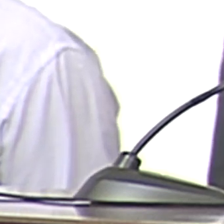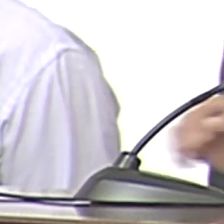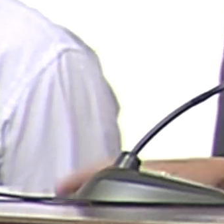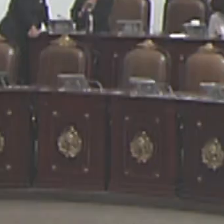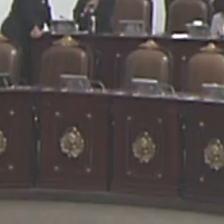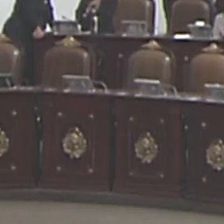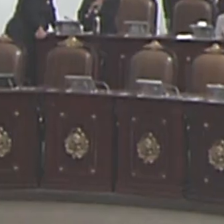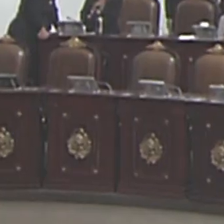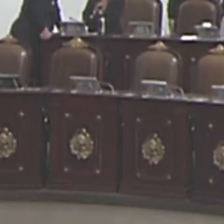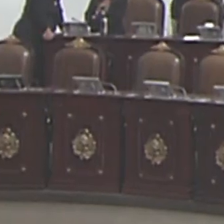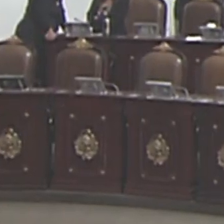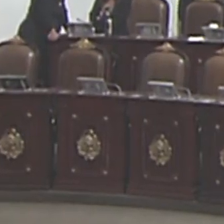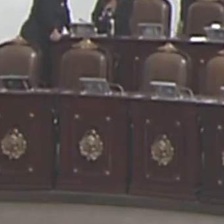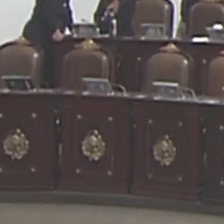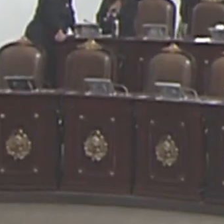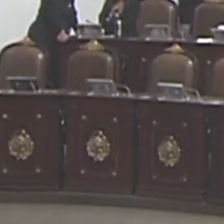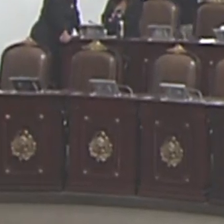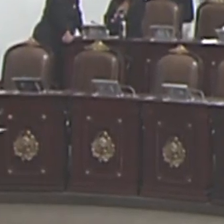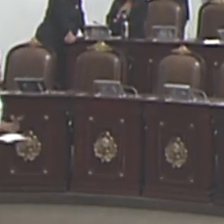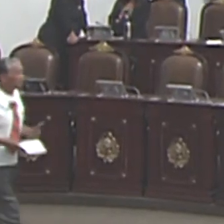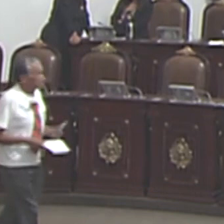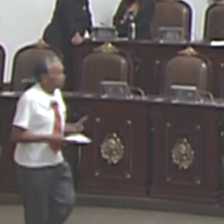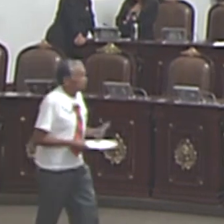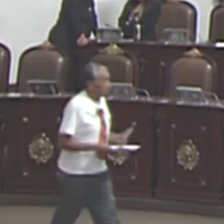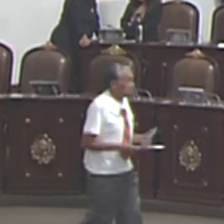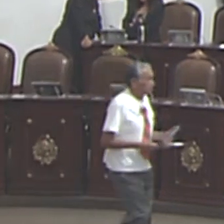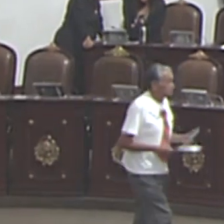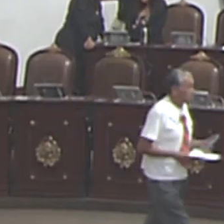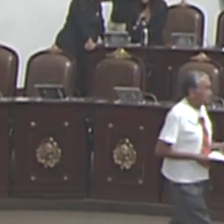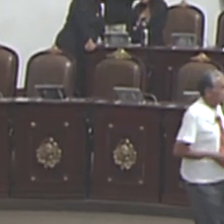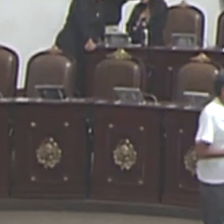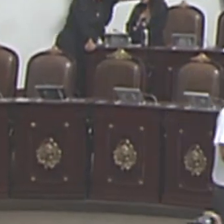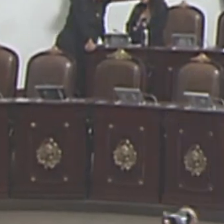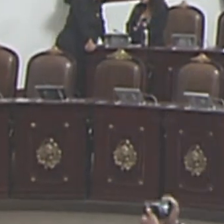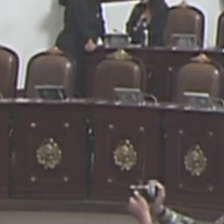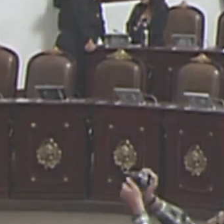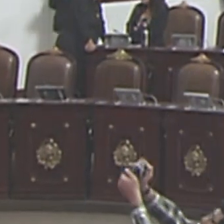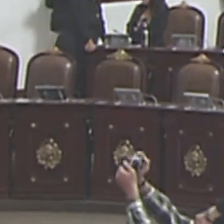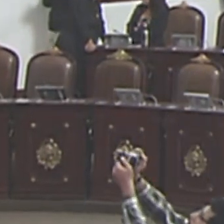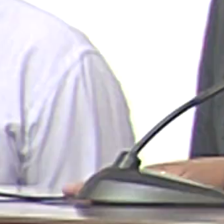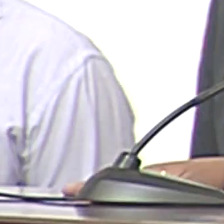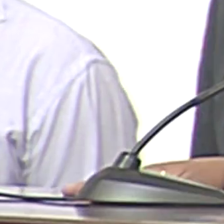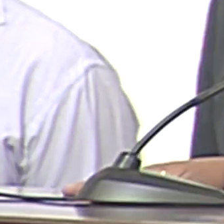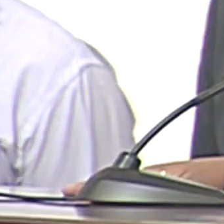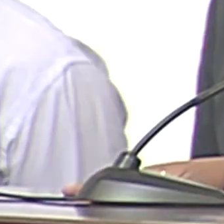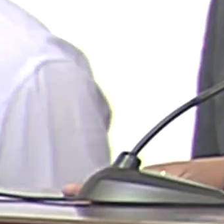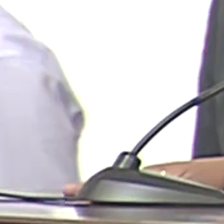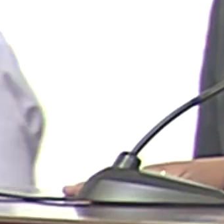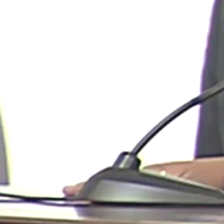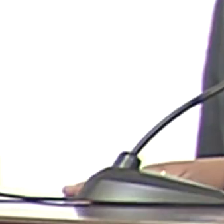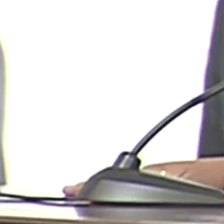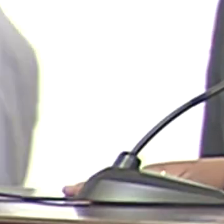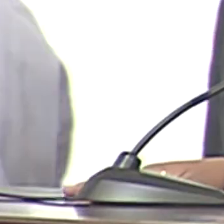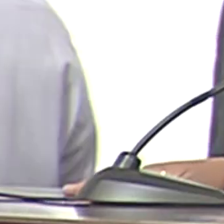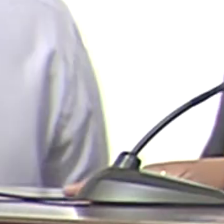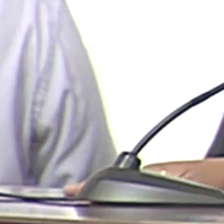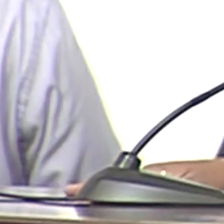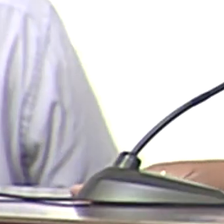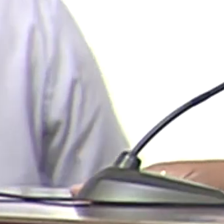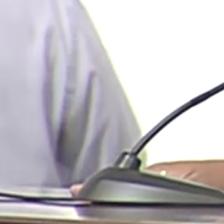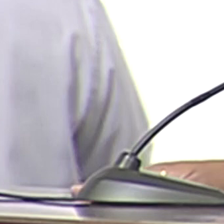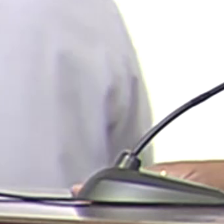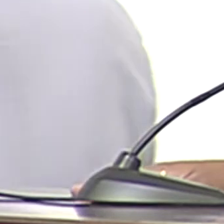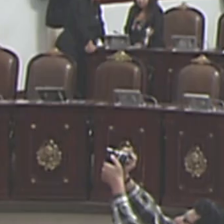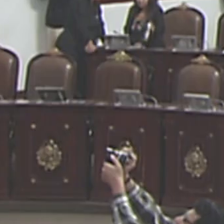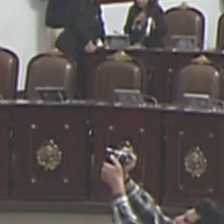Se cierra el sistema de viva voz de pase de asistencia. Diputada Presidenta, hay una asistencia de 37 diputadas y diputados.